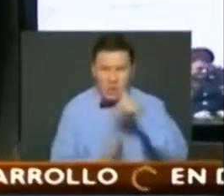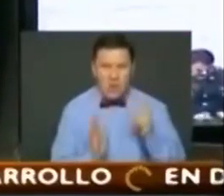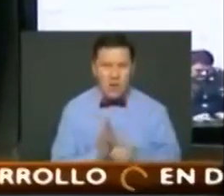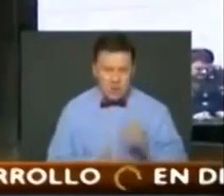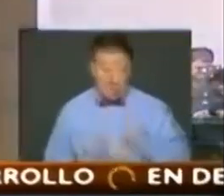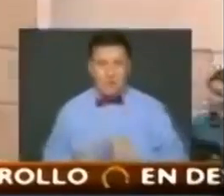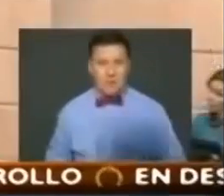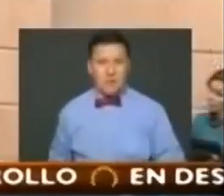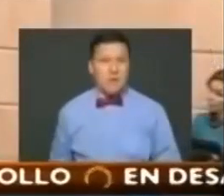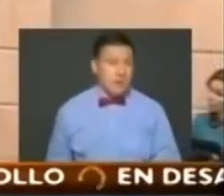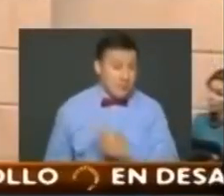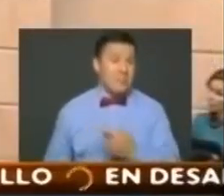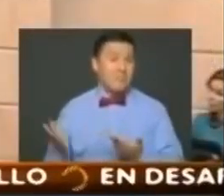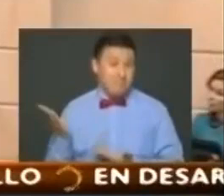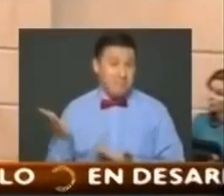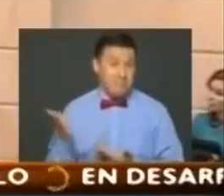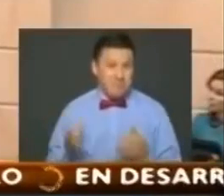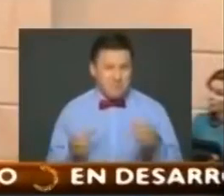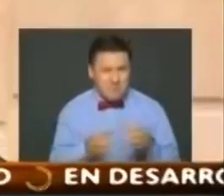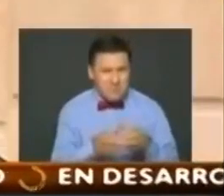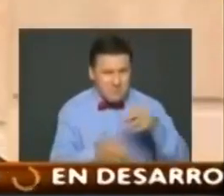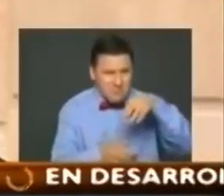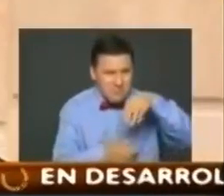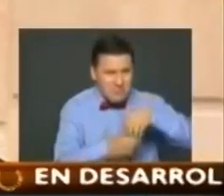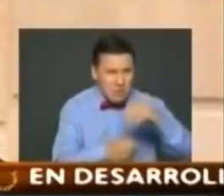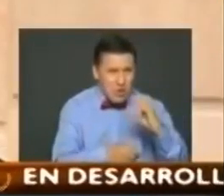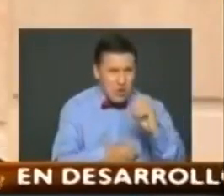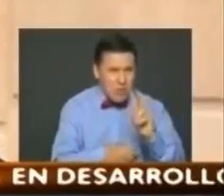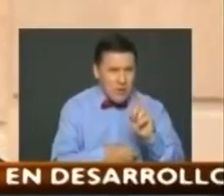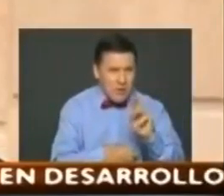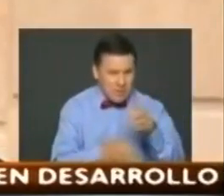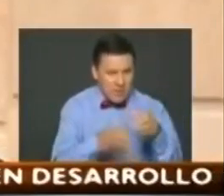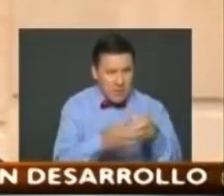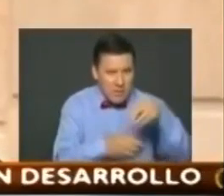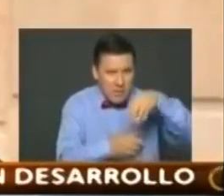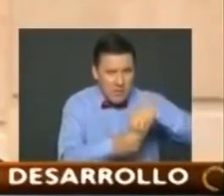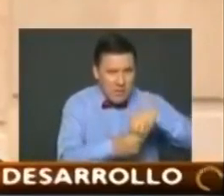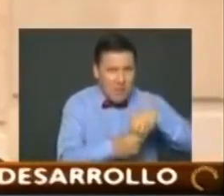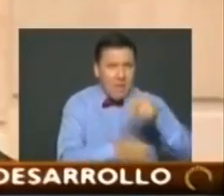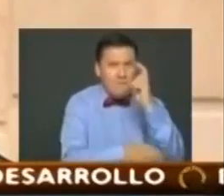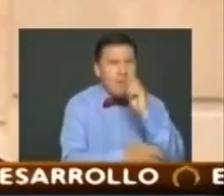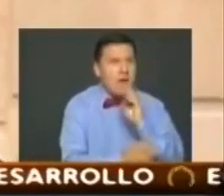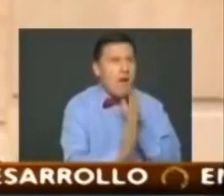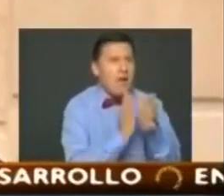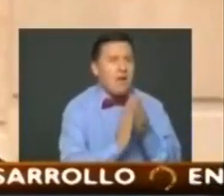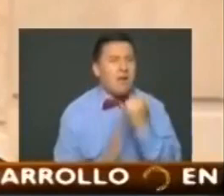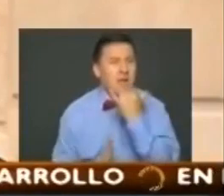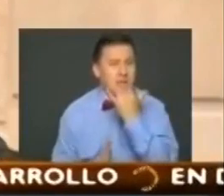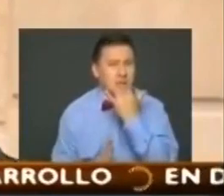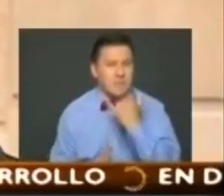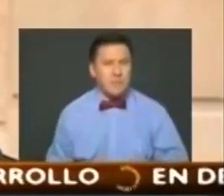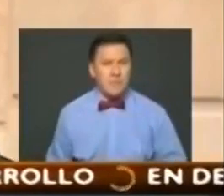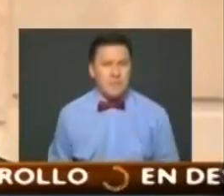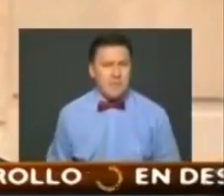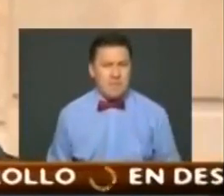era que las convivir estaban hechas para entregarle información a la fiscalía, pero resulta que no